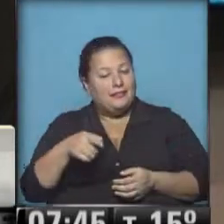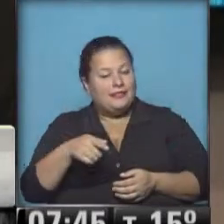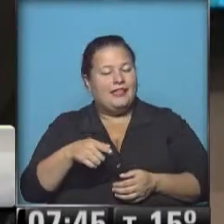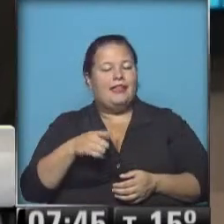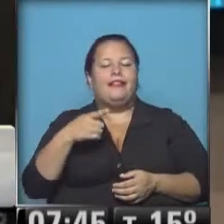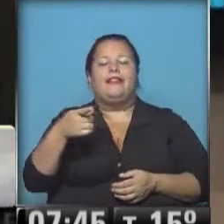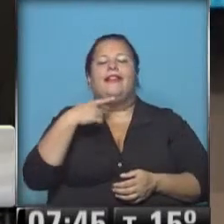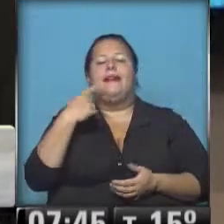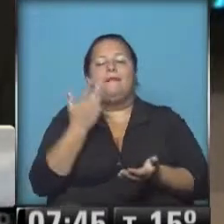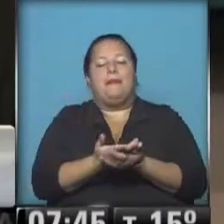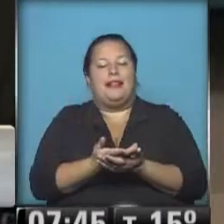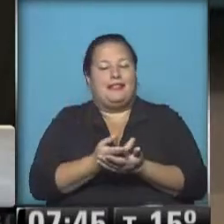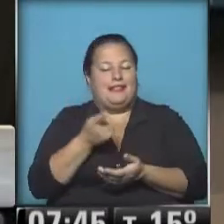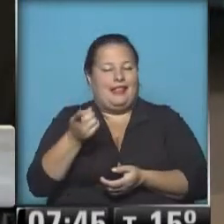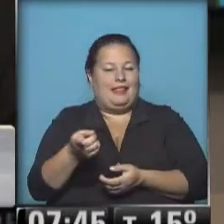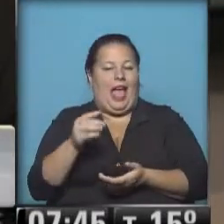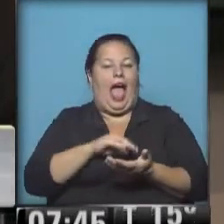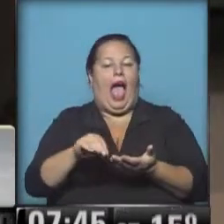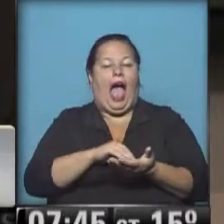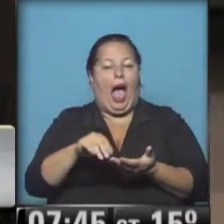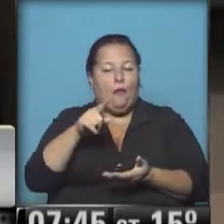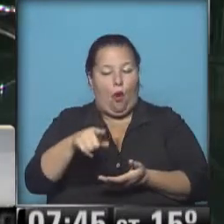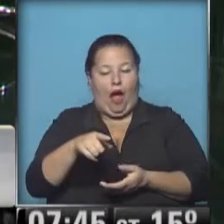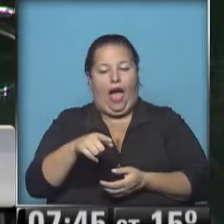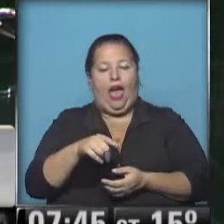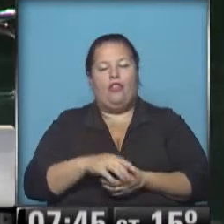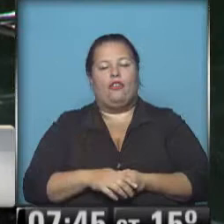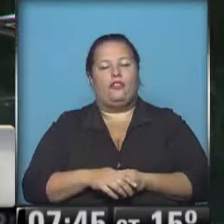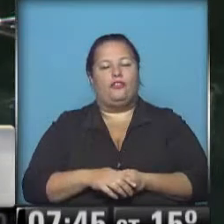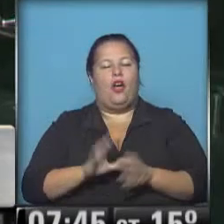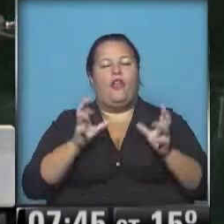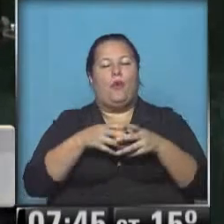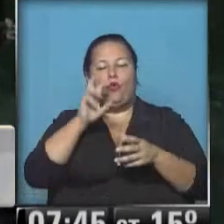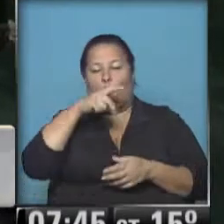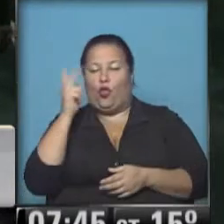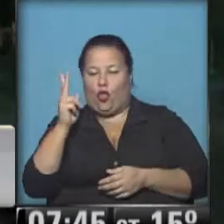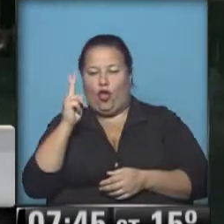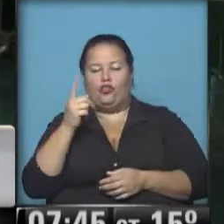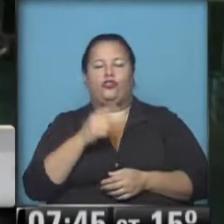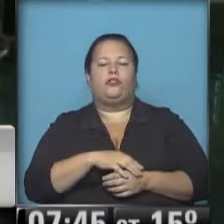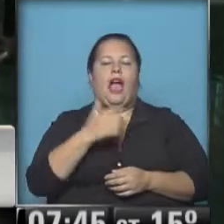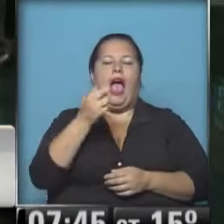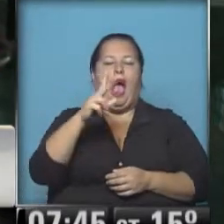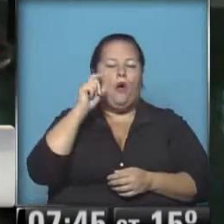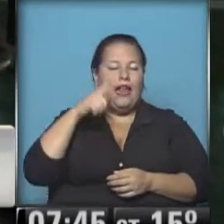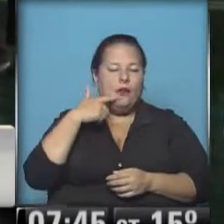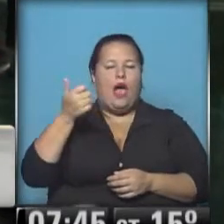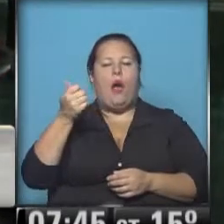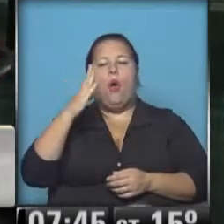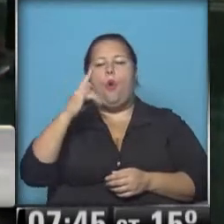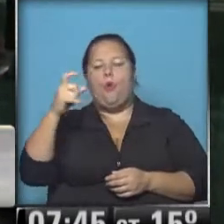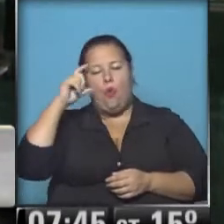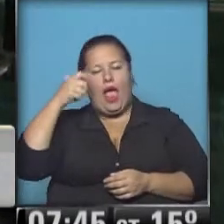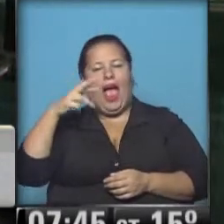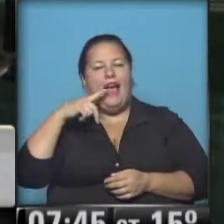argumento que presentaron los abogados de estos dos fondos buitre aurelius capital y blue en ser capital que son